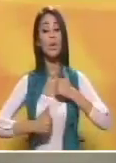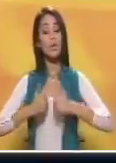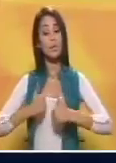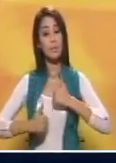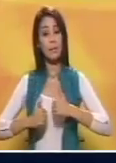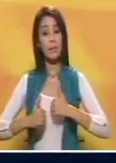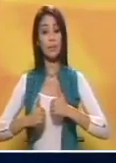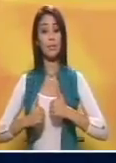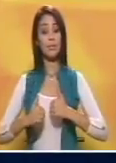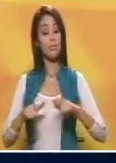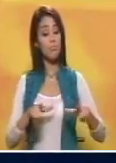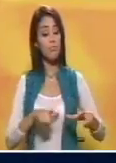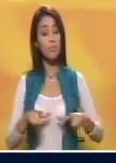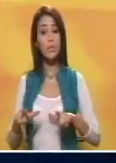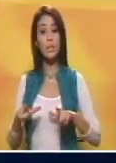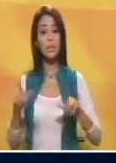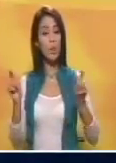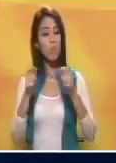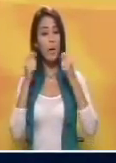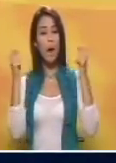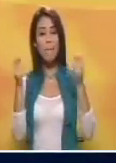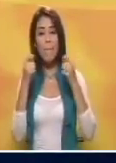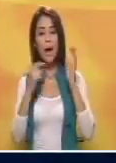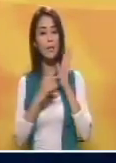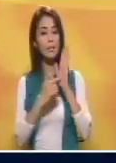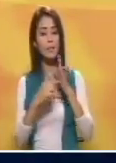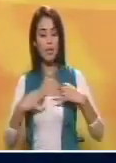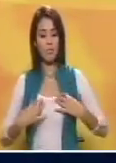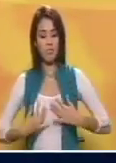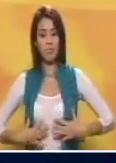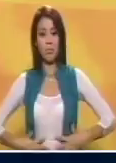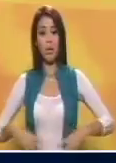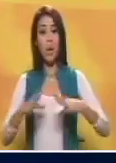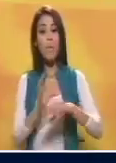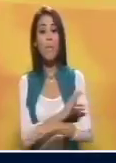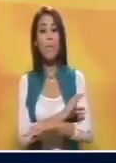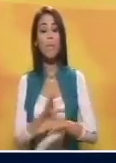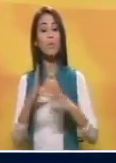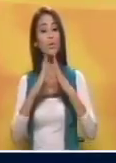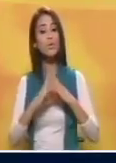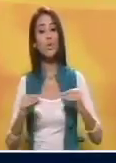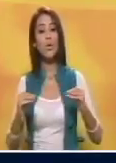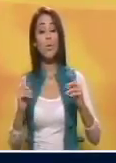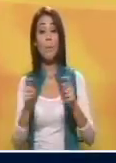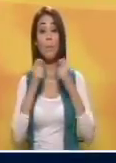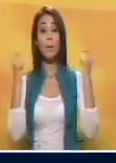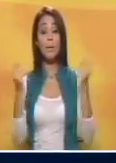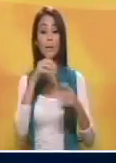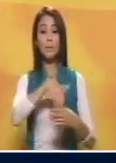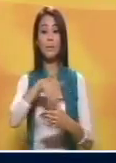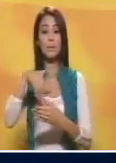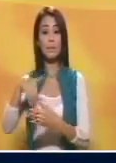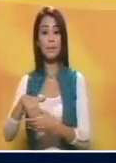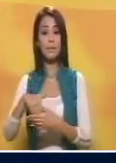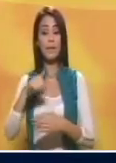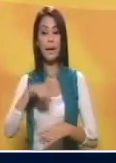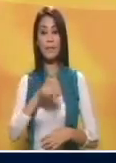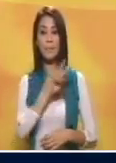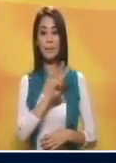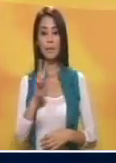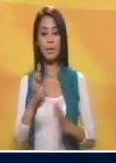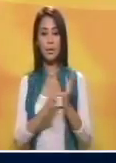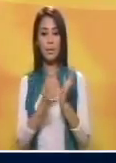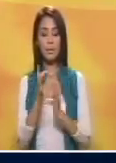preparen afiches, pendones, franelas, música, porque vamos a un evento electoral presidencial este 22 de